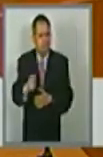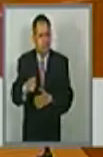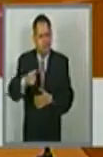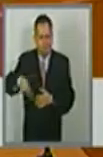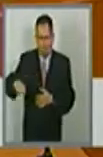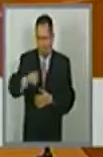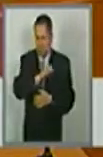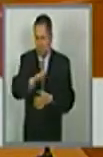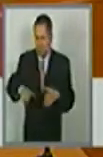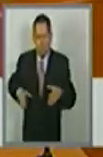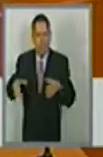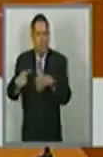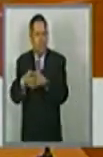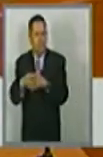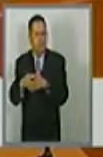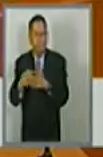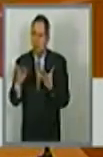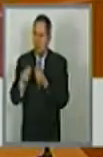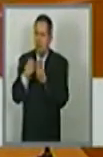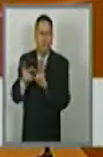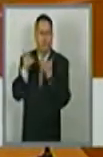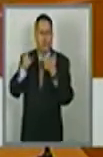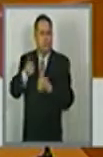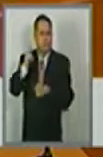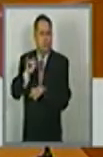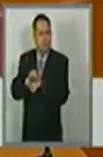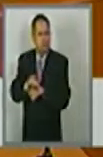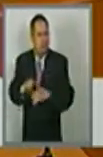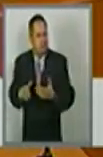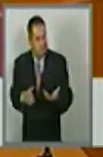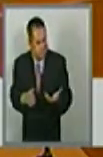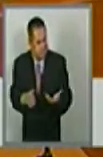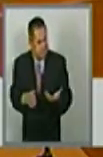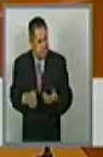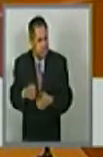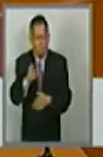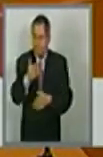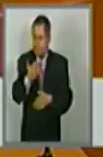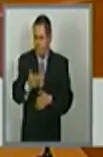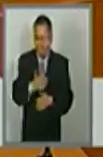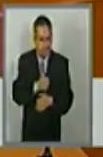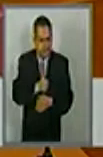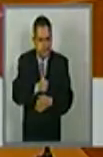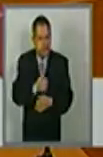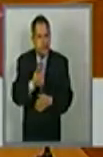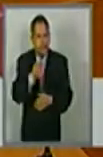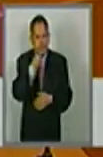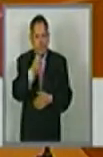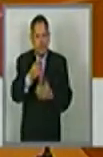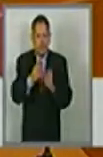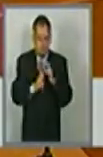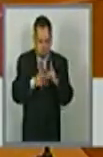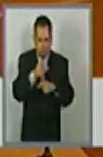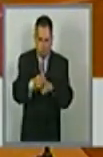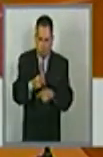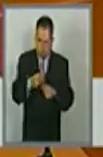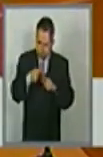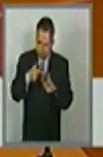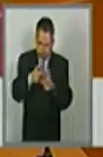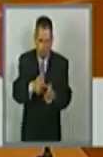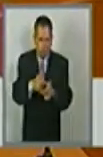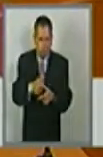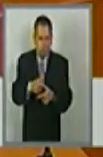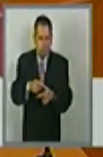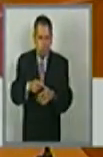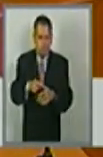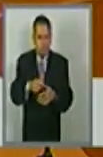la candidatura común Juntos Haremos Historia. Pese a ello, les repito, vamos adelante y no